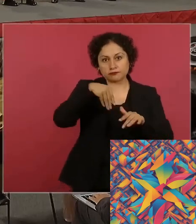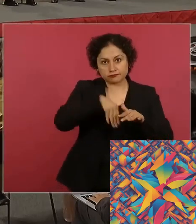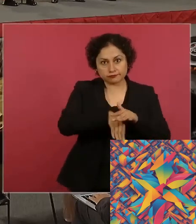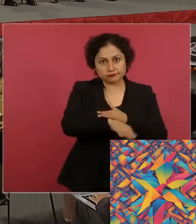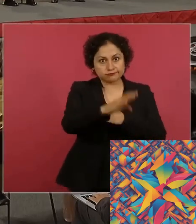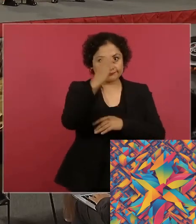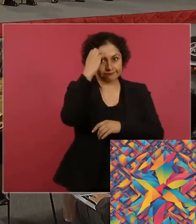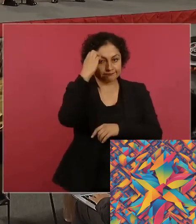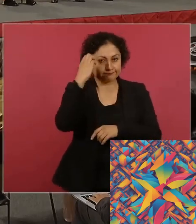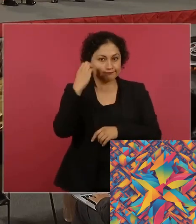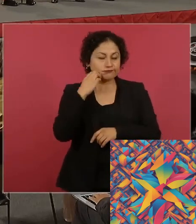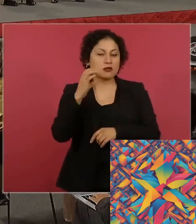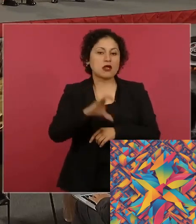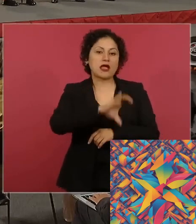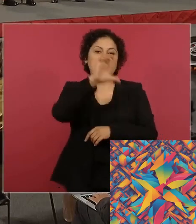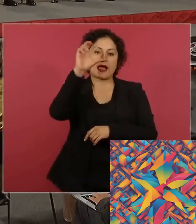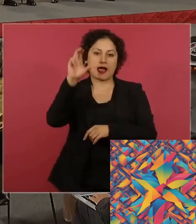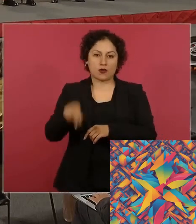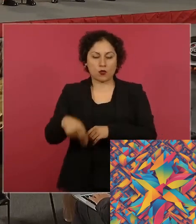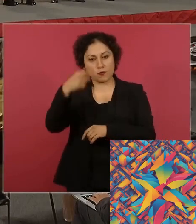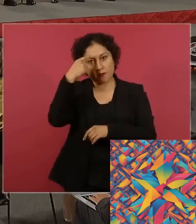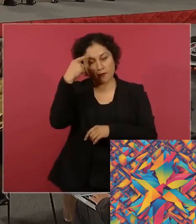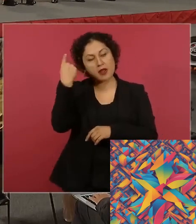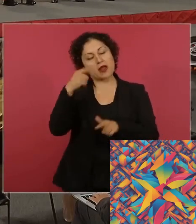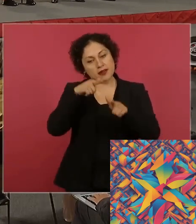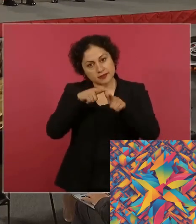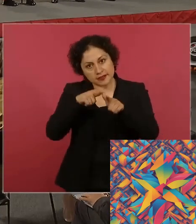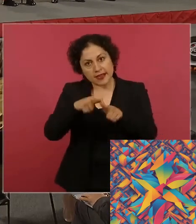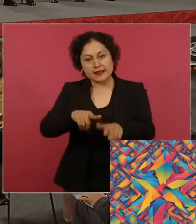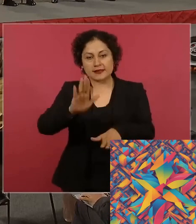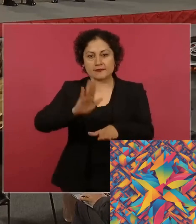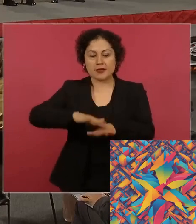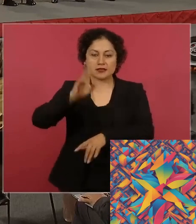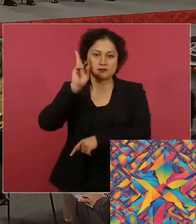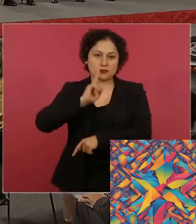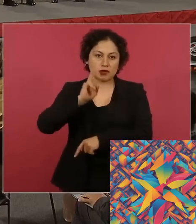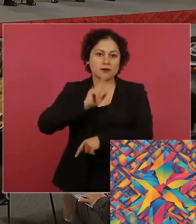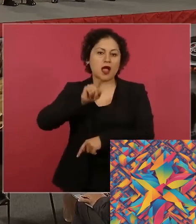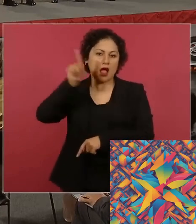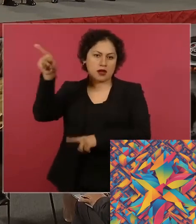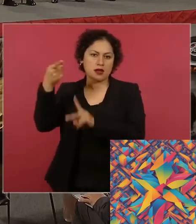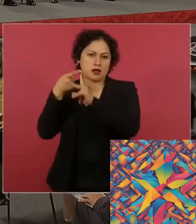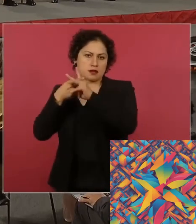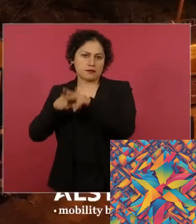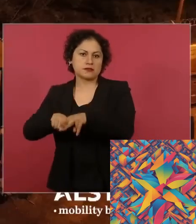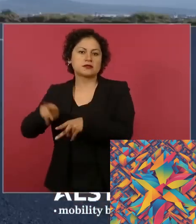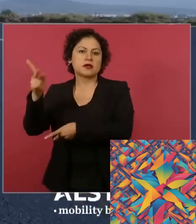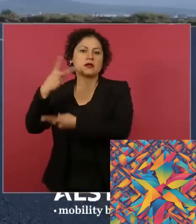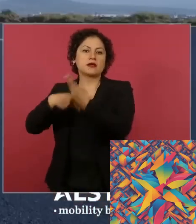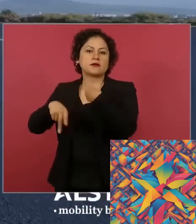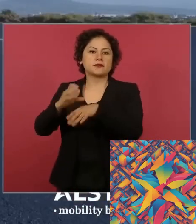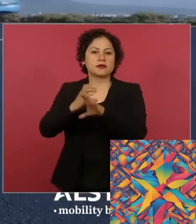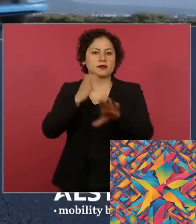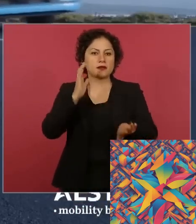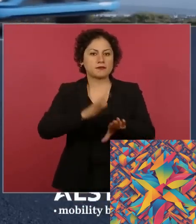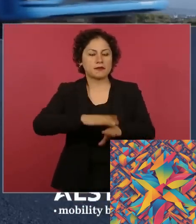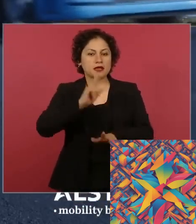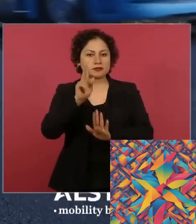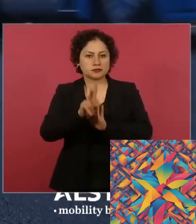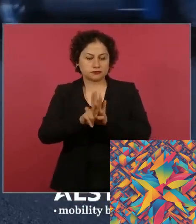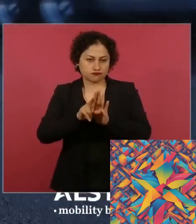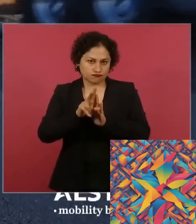dejarse afectar por los comentarios negativos, ella ha decidido responder con pruebas y evidencias, mostrando su honestidad y